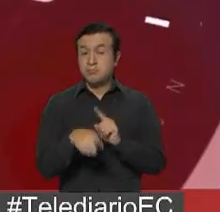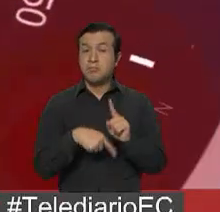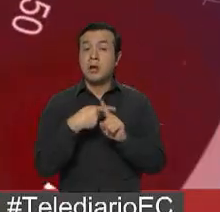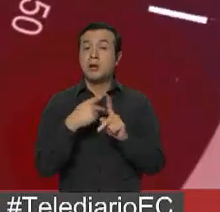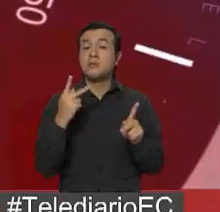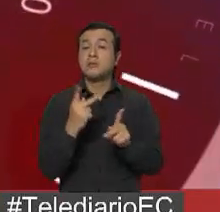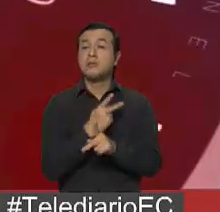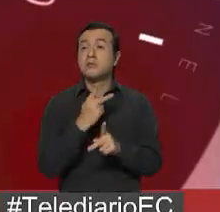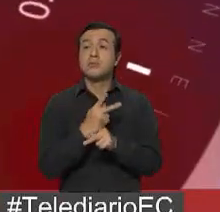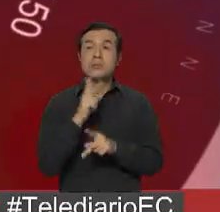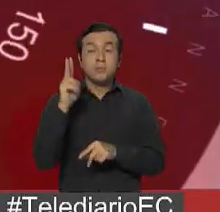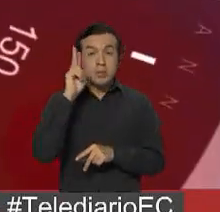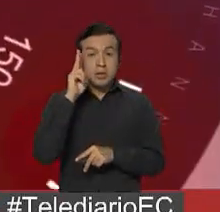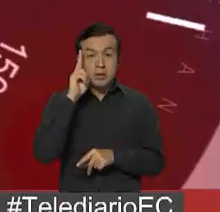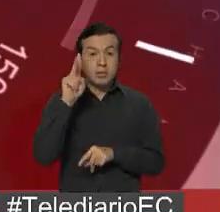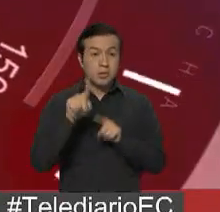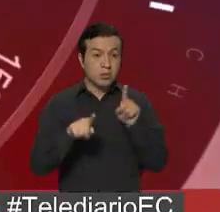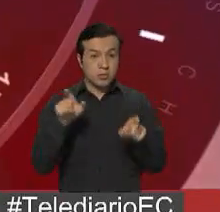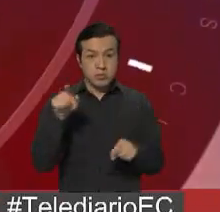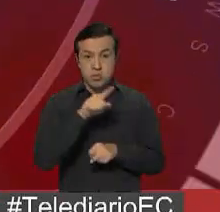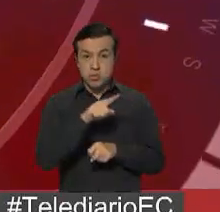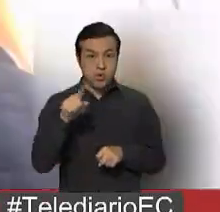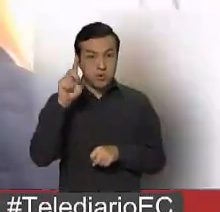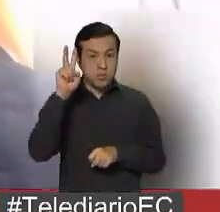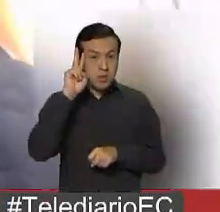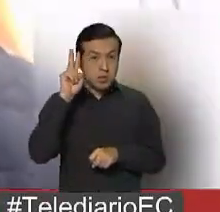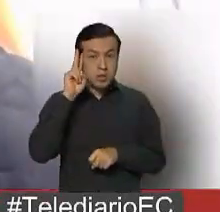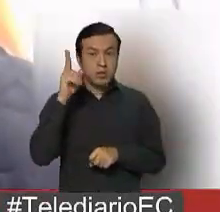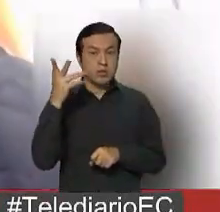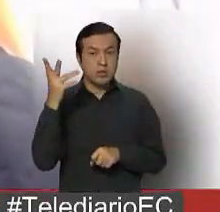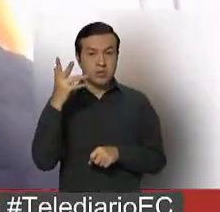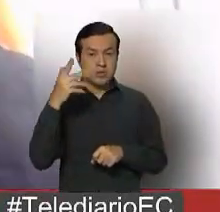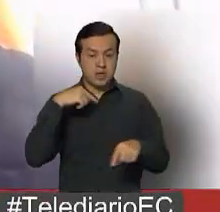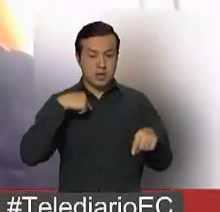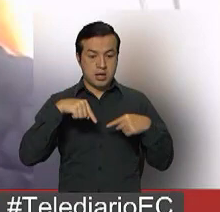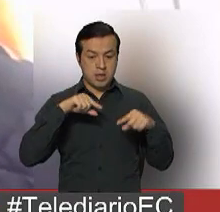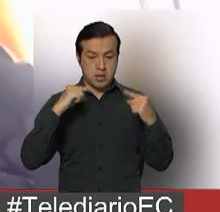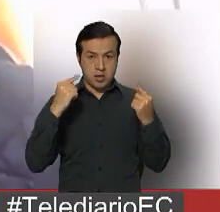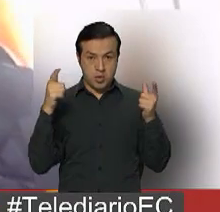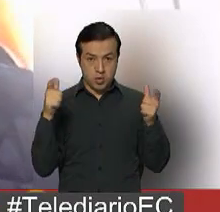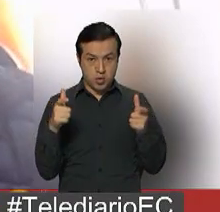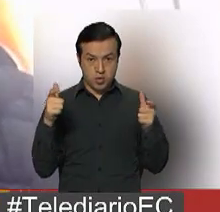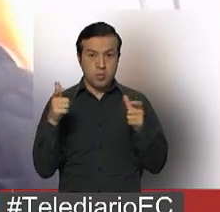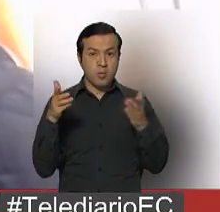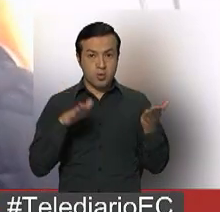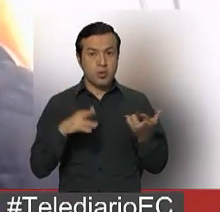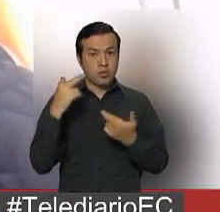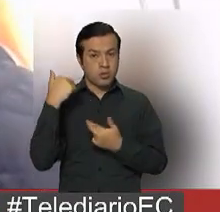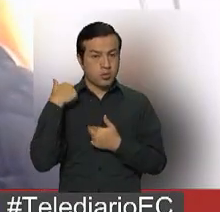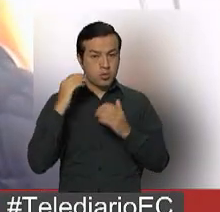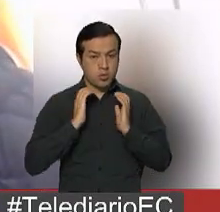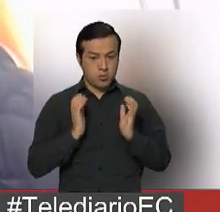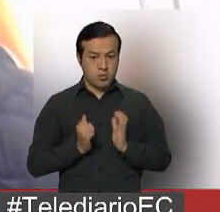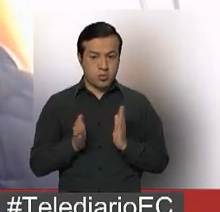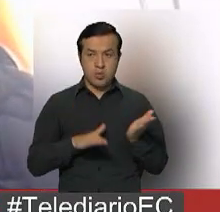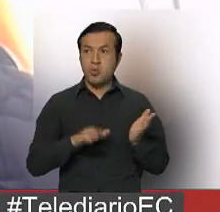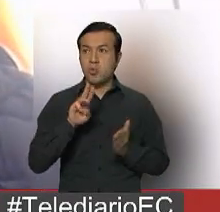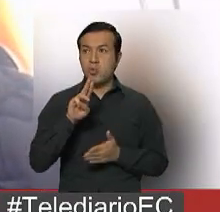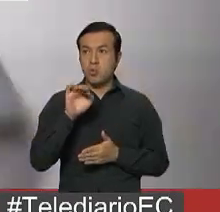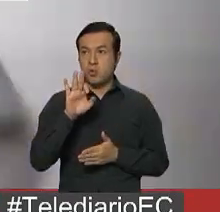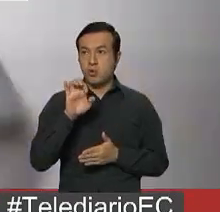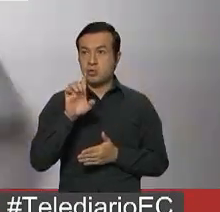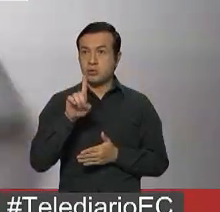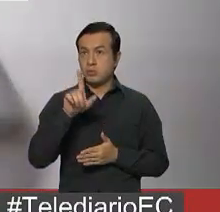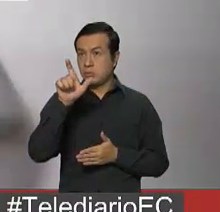aún aprovechándose del dolor ajeno una emergencia el jefe de la fuerza de tarea conjunta encargada de recoger los cadáveres jorge water